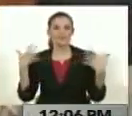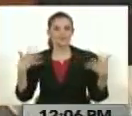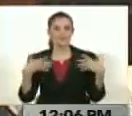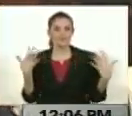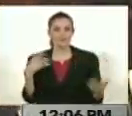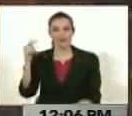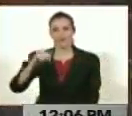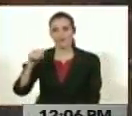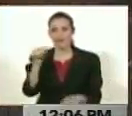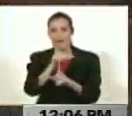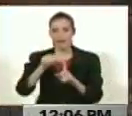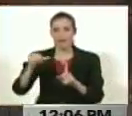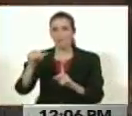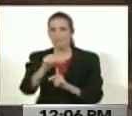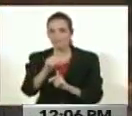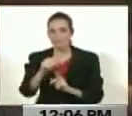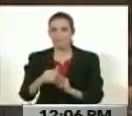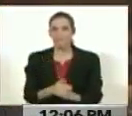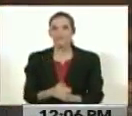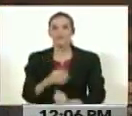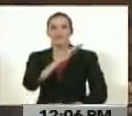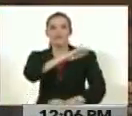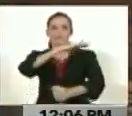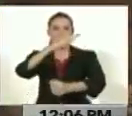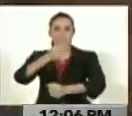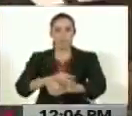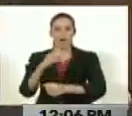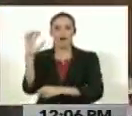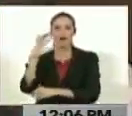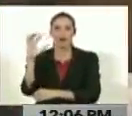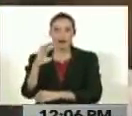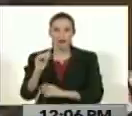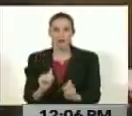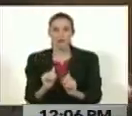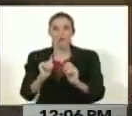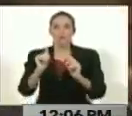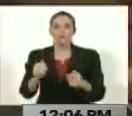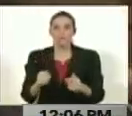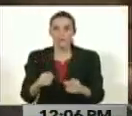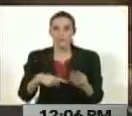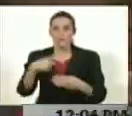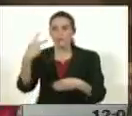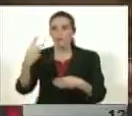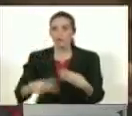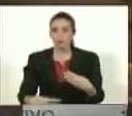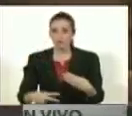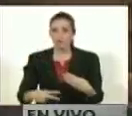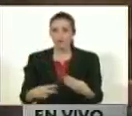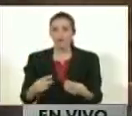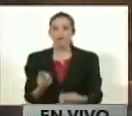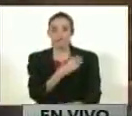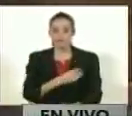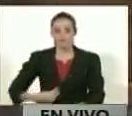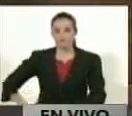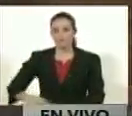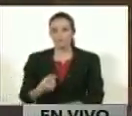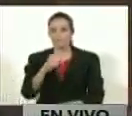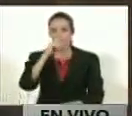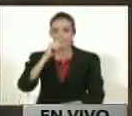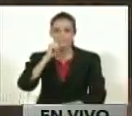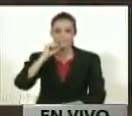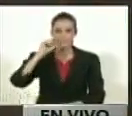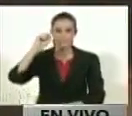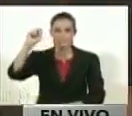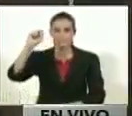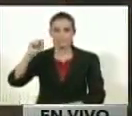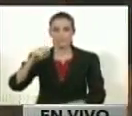acá el ambiente en el poliedro de Caracas para dar inicio al programa del primer mandatario nacional,